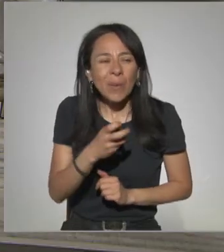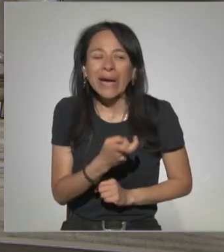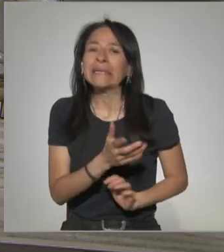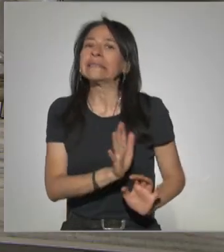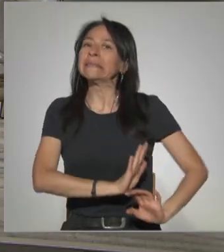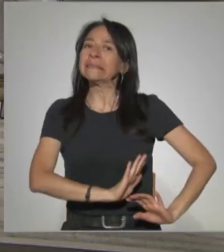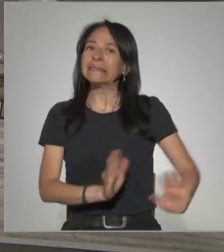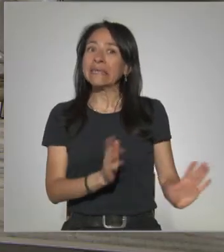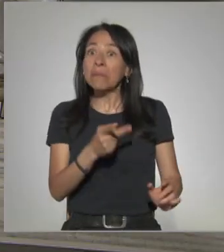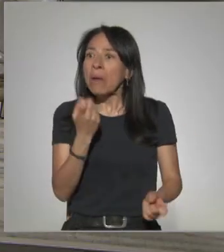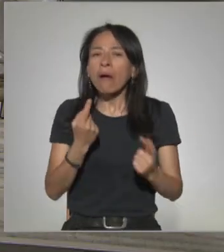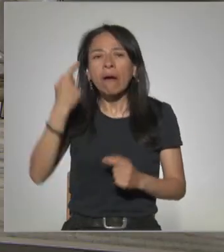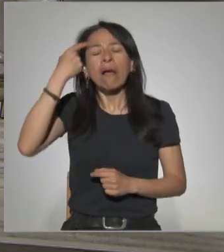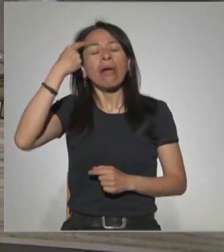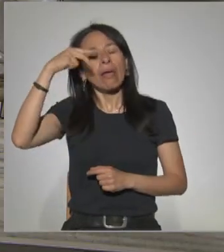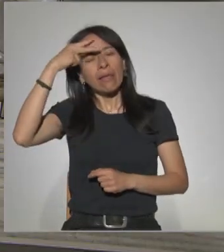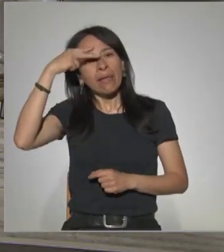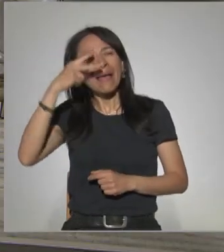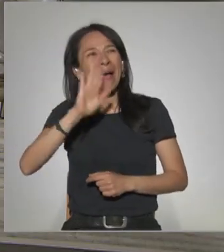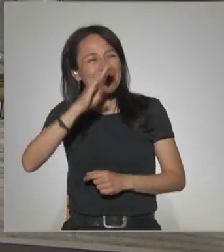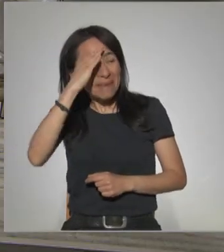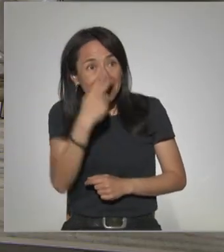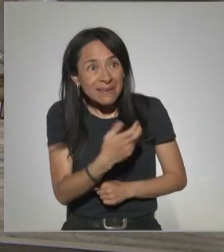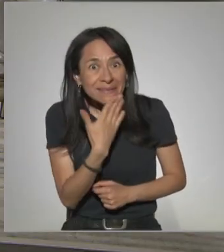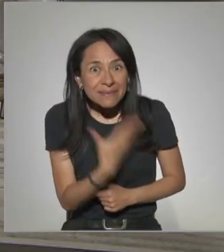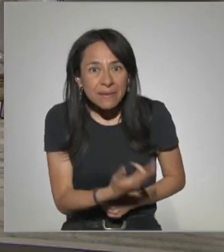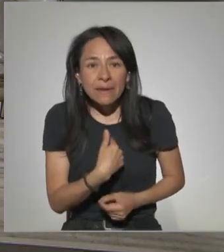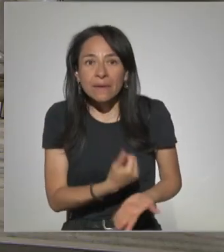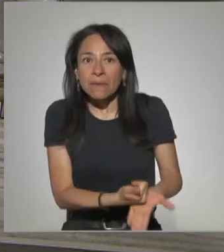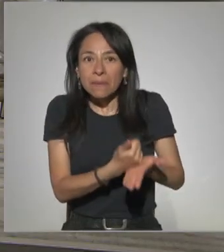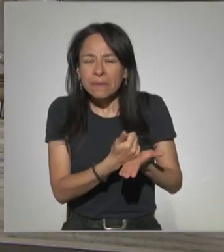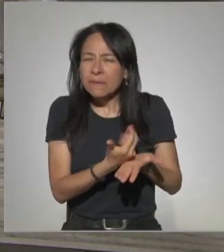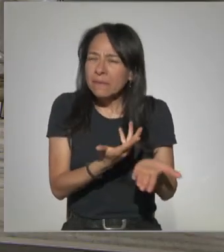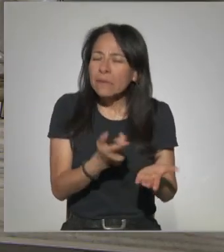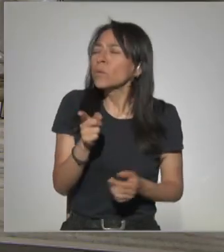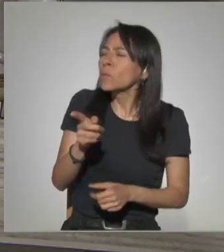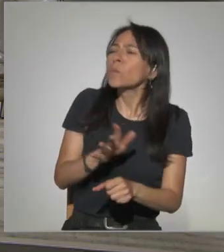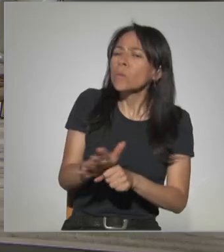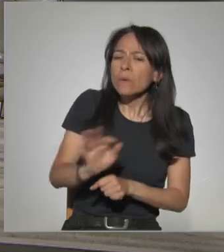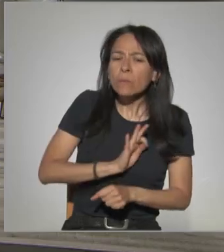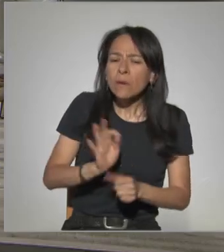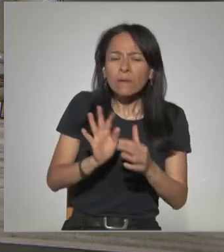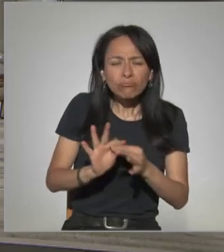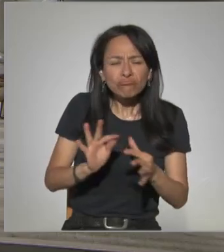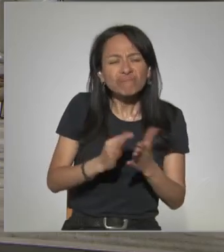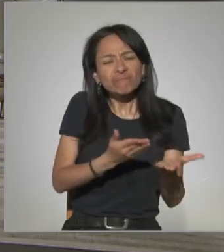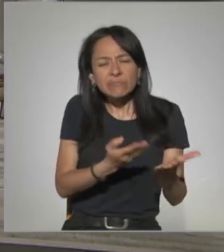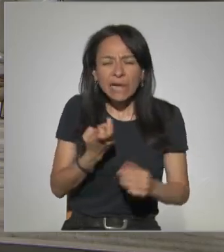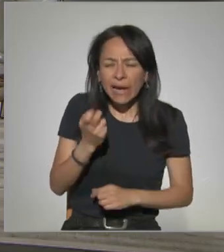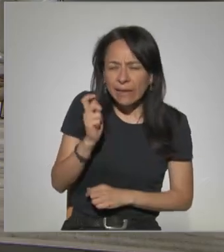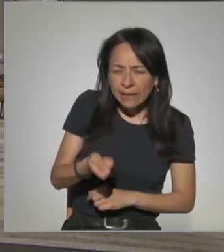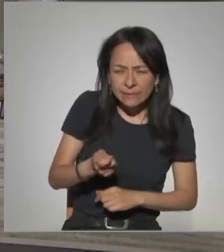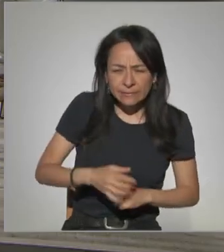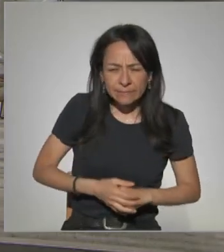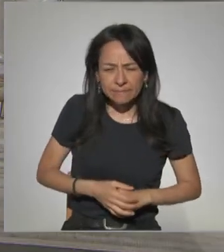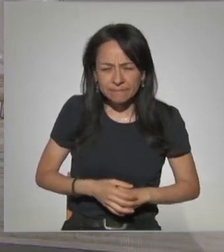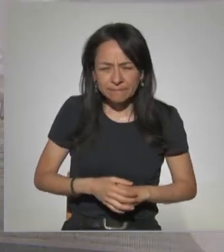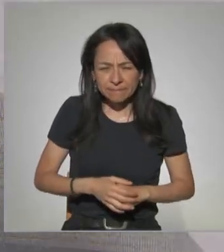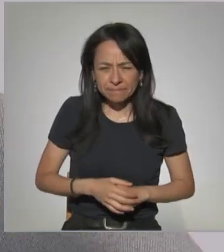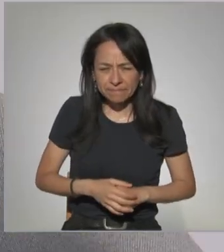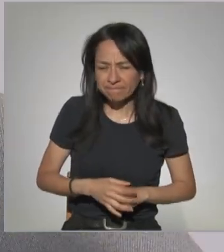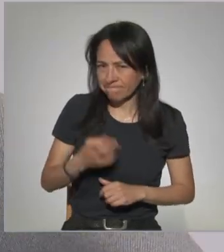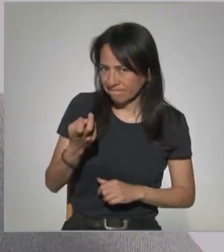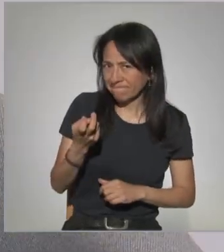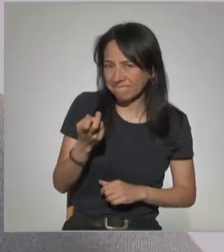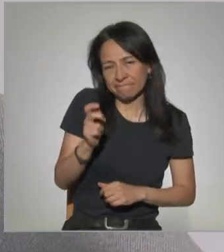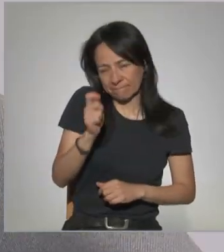para nosotros. ¿Tú qué nos puedes decir de estos dos tipos de estrés? Sí, justamente, o sea, partiendo de la premisa de que no